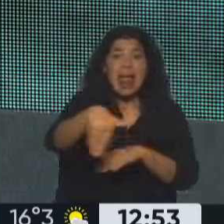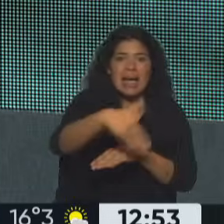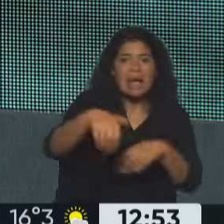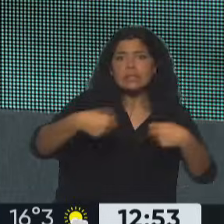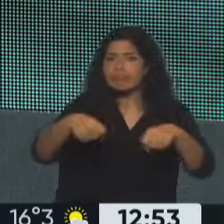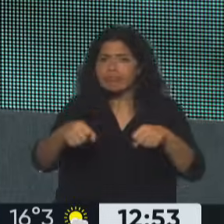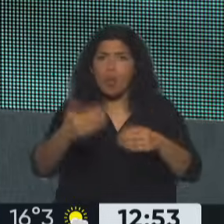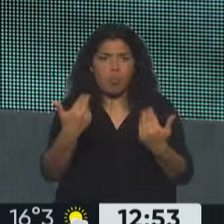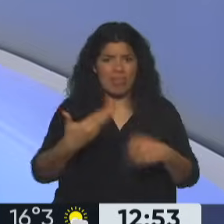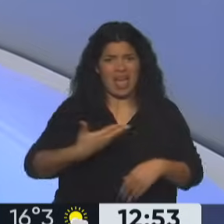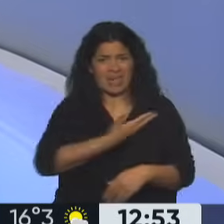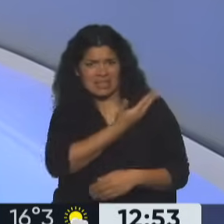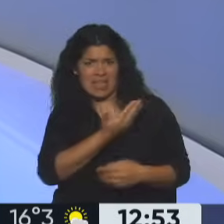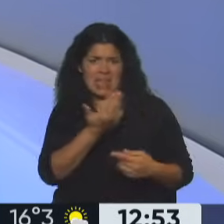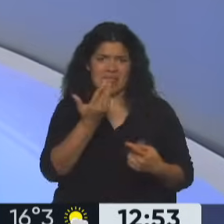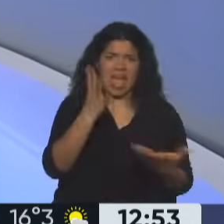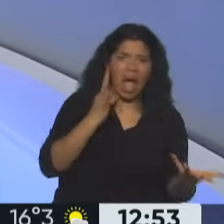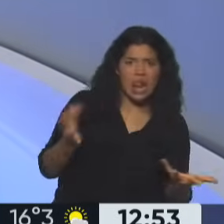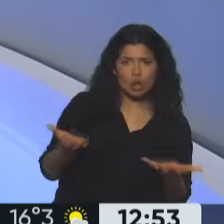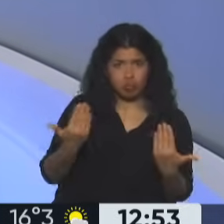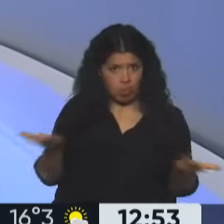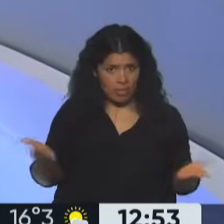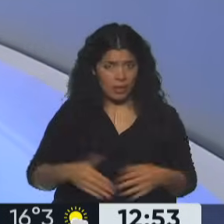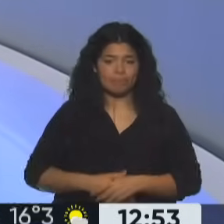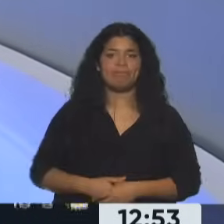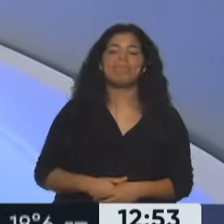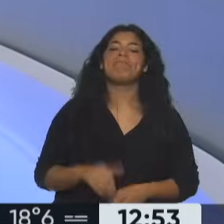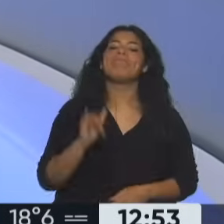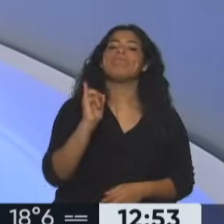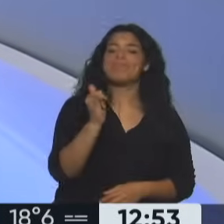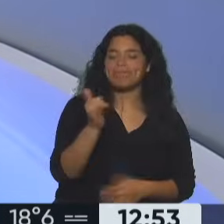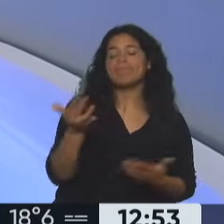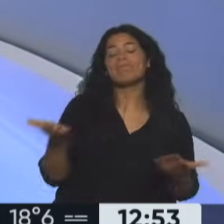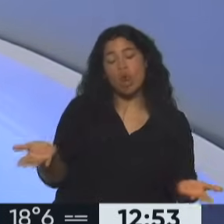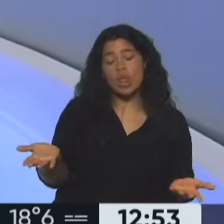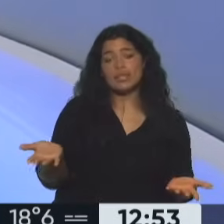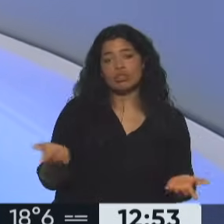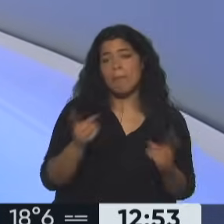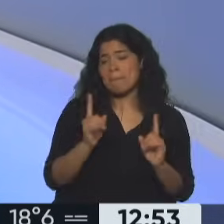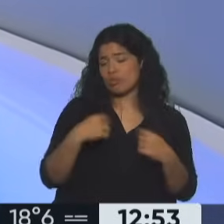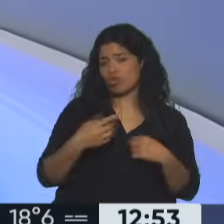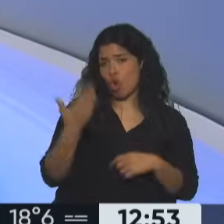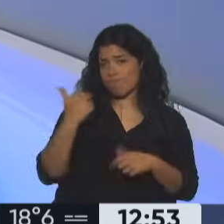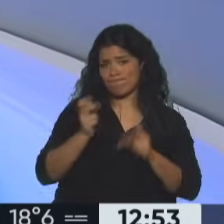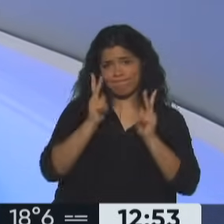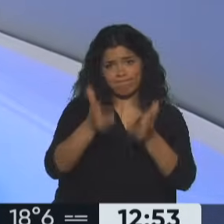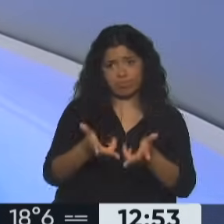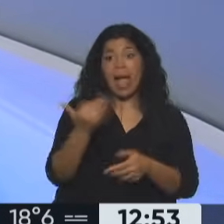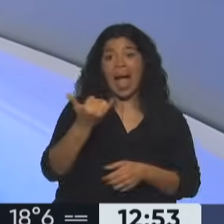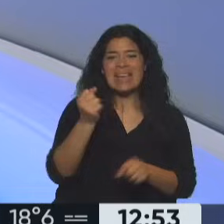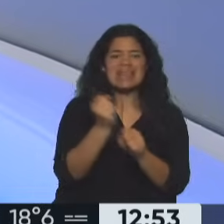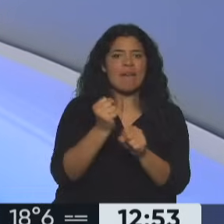de accidente de incidente eso digamos va más para adelante con esto también claro tenemos un trabajo de riesgo